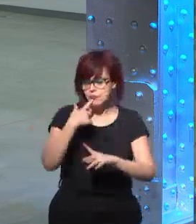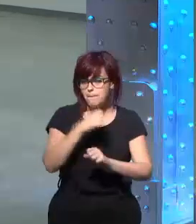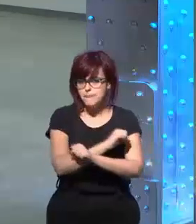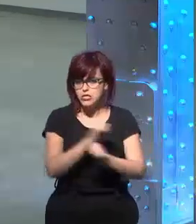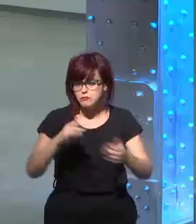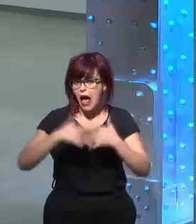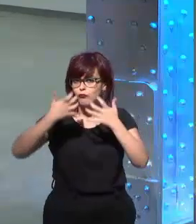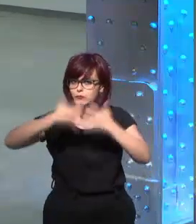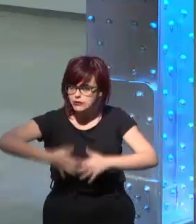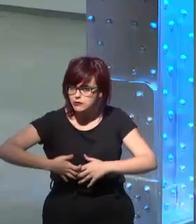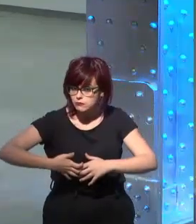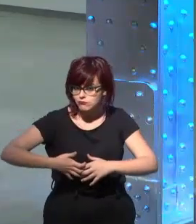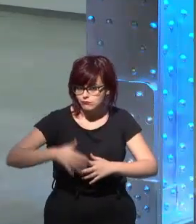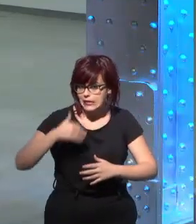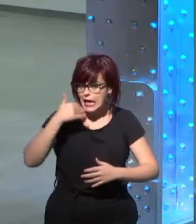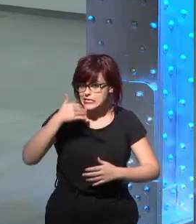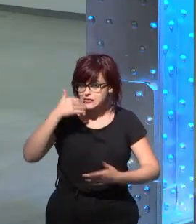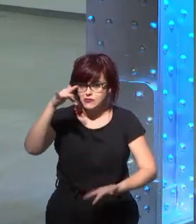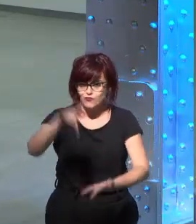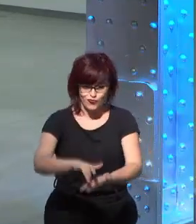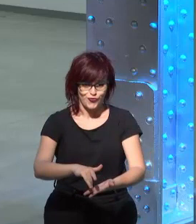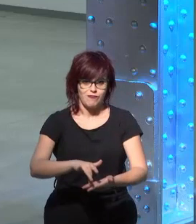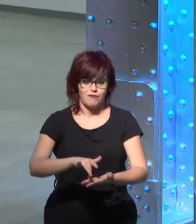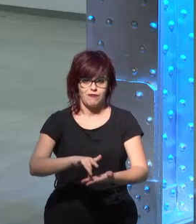el que se automatizasen, se van a automatizar.